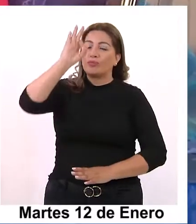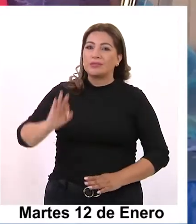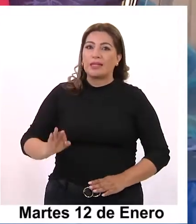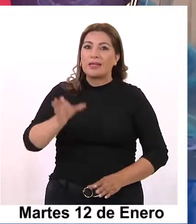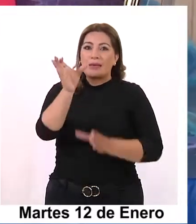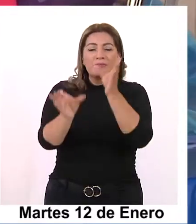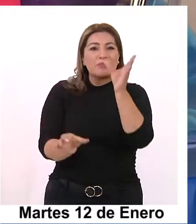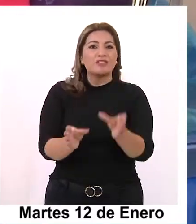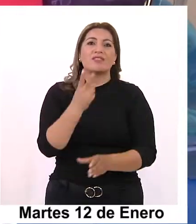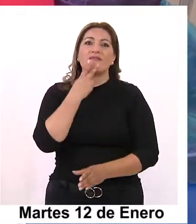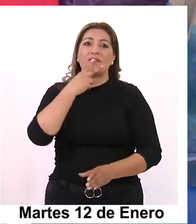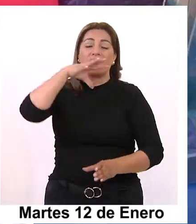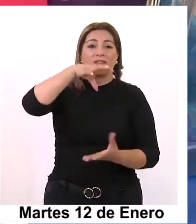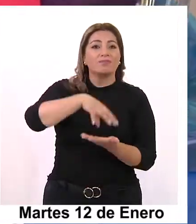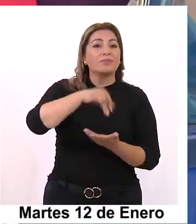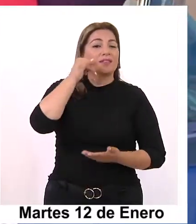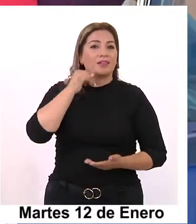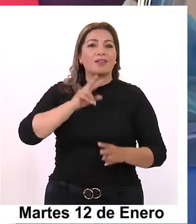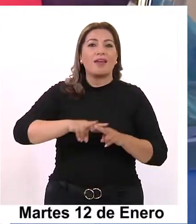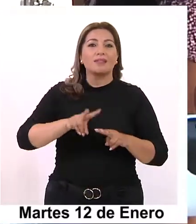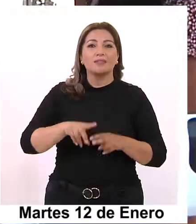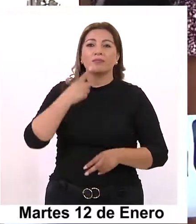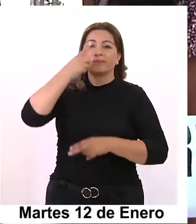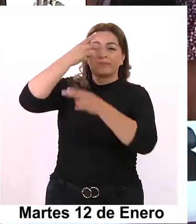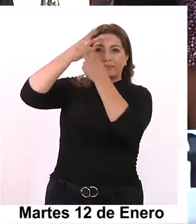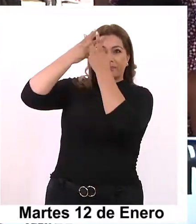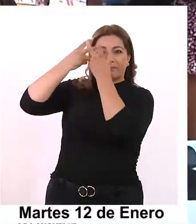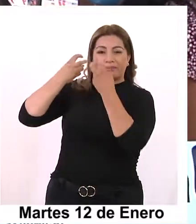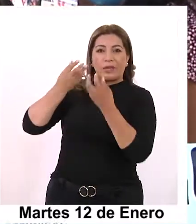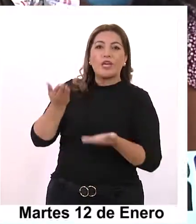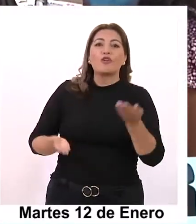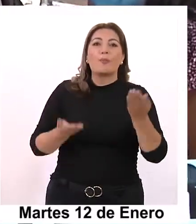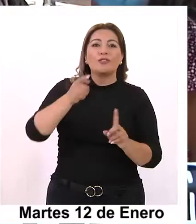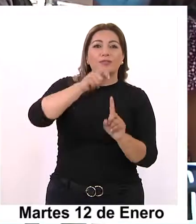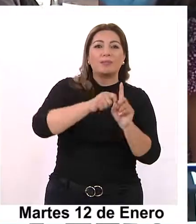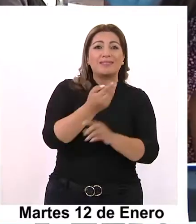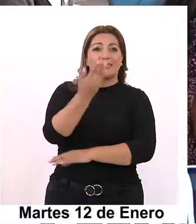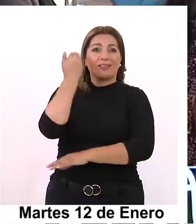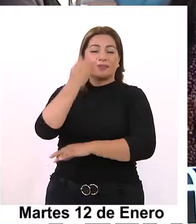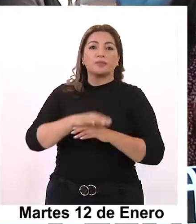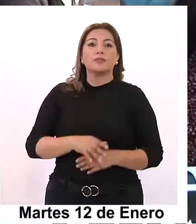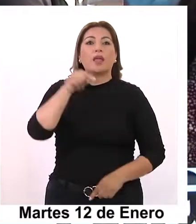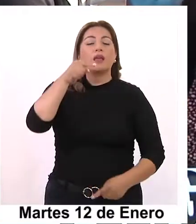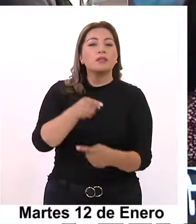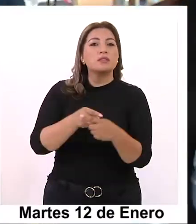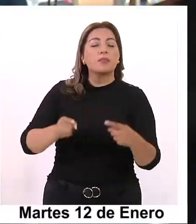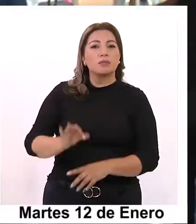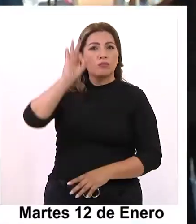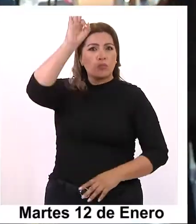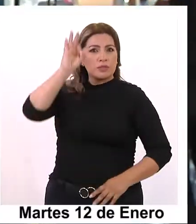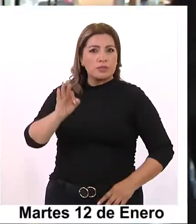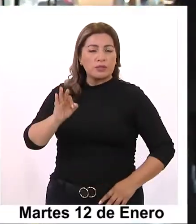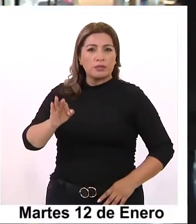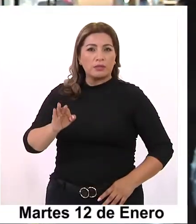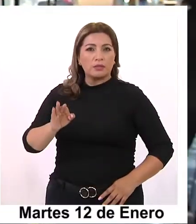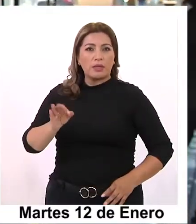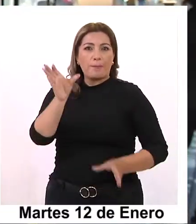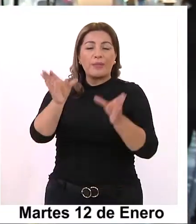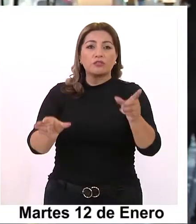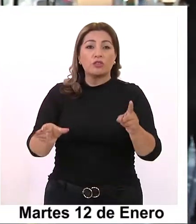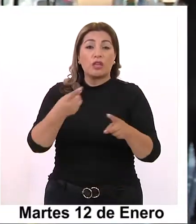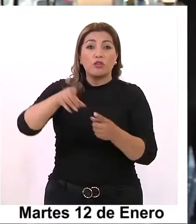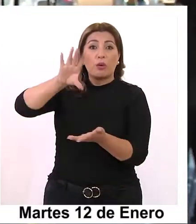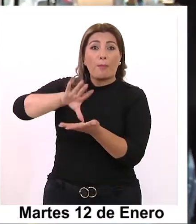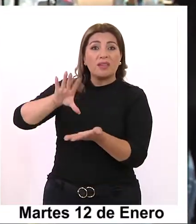de residentes quienes se aplican el PCR en comparación a meses anteriores. Esta semana el porcentaje de extranjeros ha sido